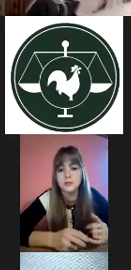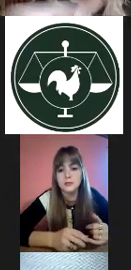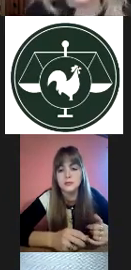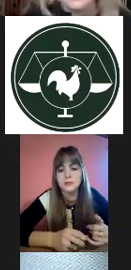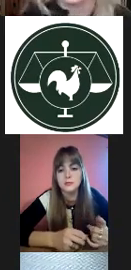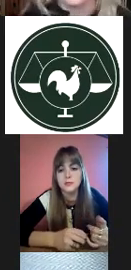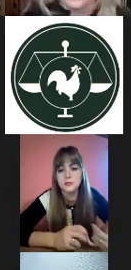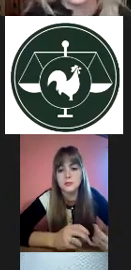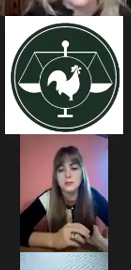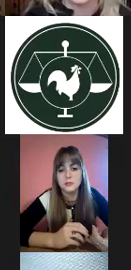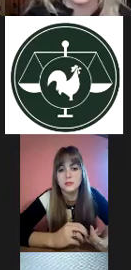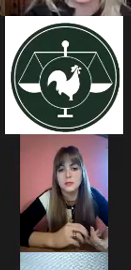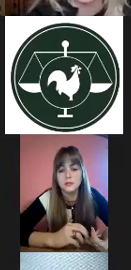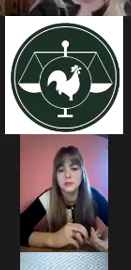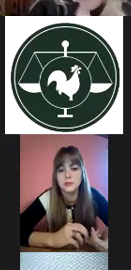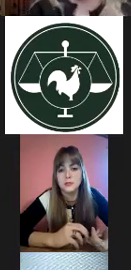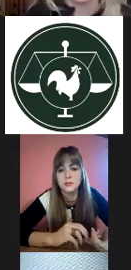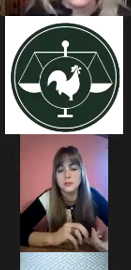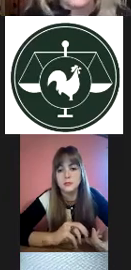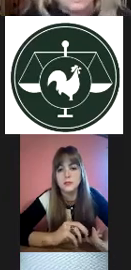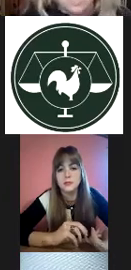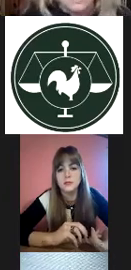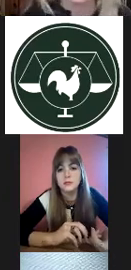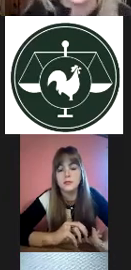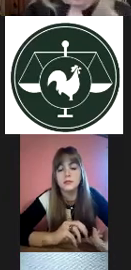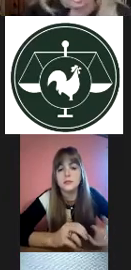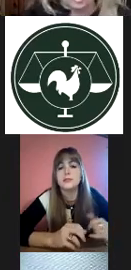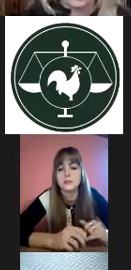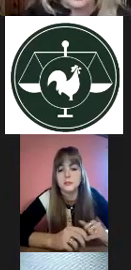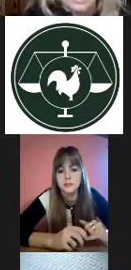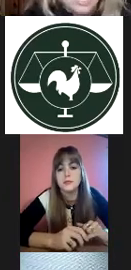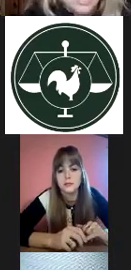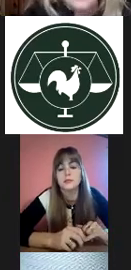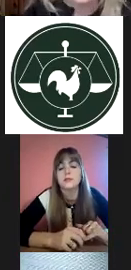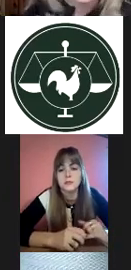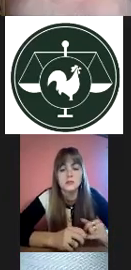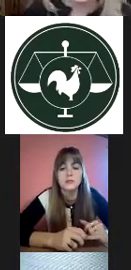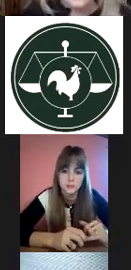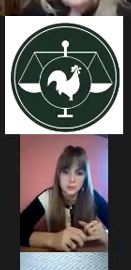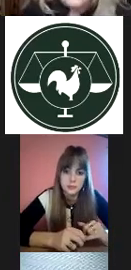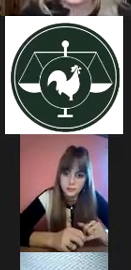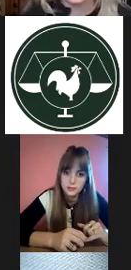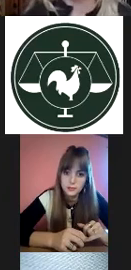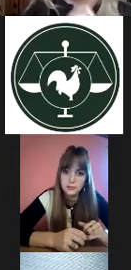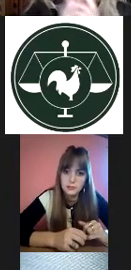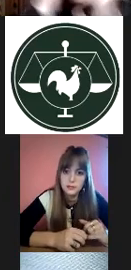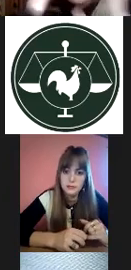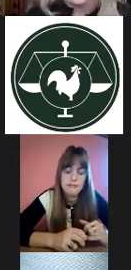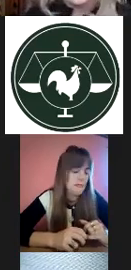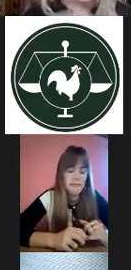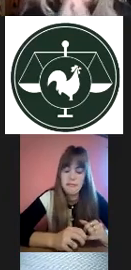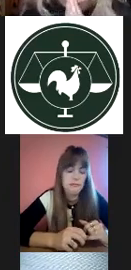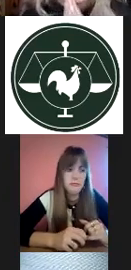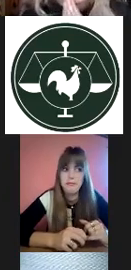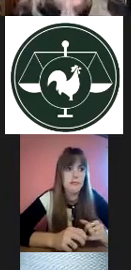que repartir las vacunas antirrábicas al resto de los municipios, a los zoonosis, cerró las puertas, además